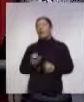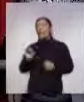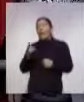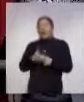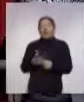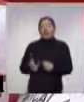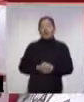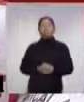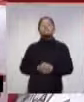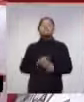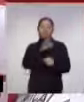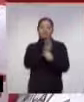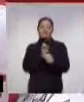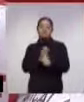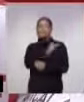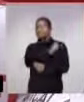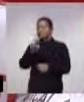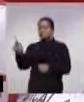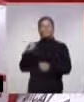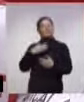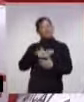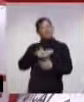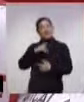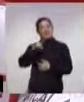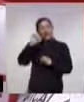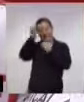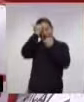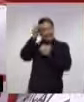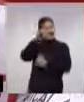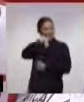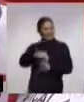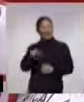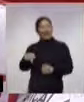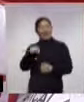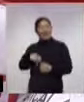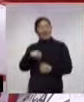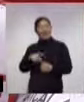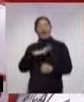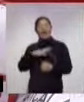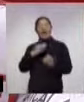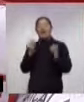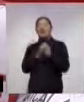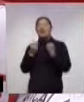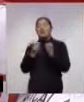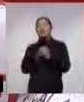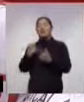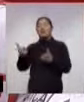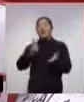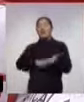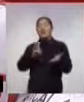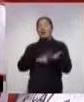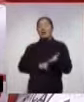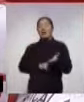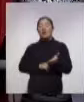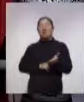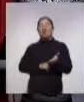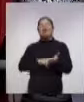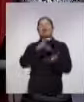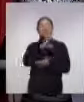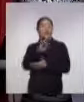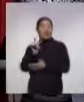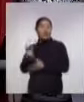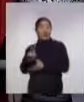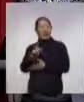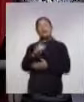a todos a que acudan con nosotros, no se van a arrepentir, además de que esos cursos tienen valor curricular por parte del Instituto Politécnico Nacional. Qué bueno.